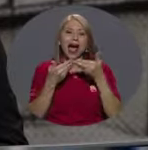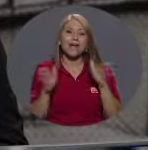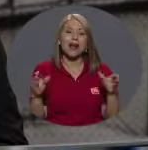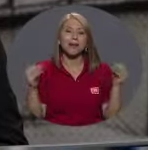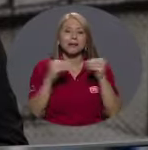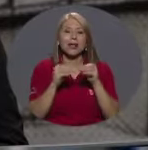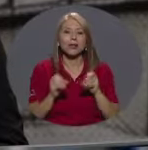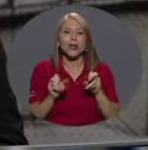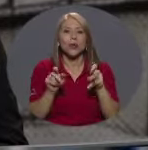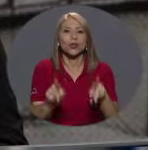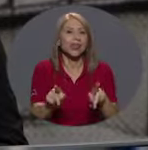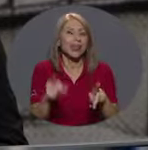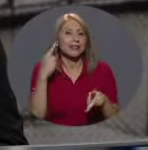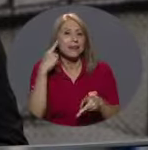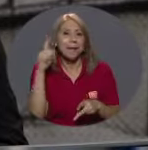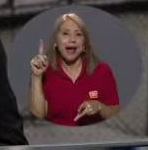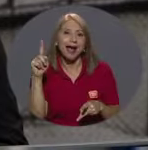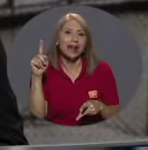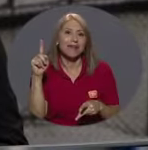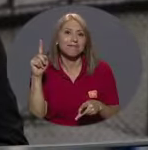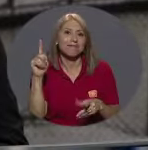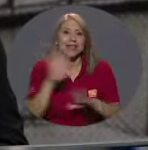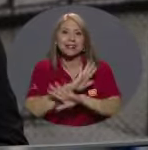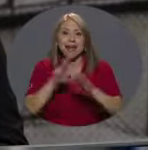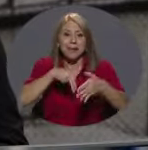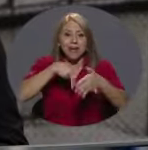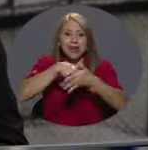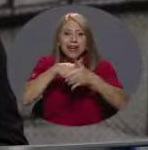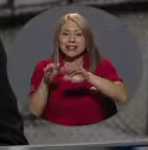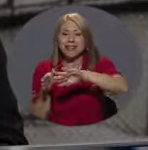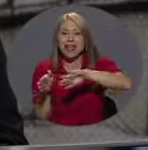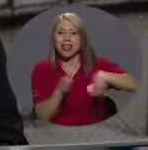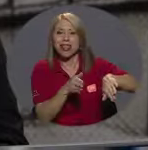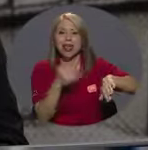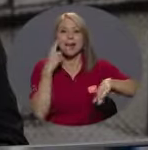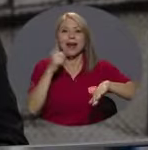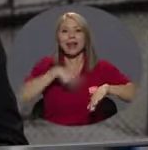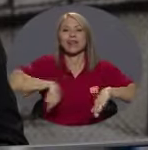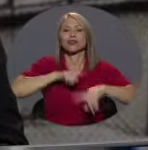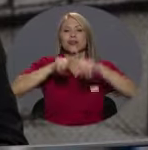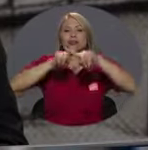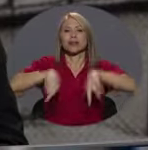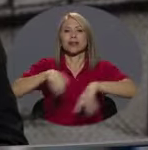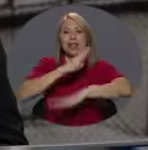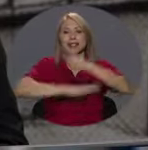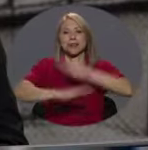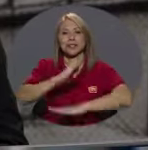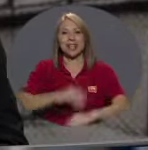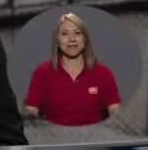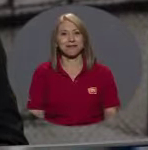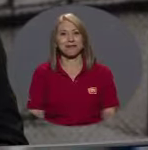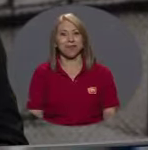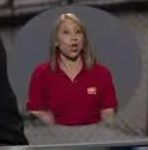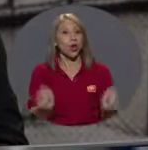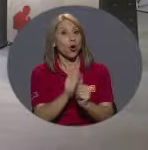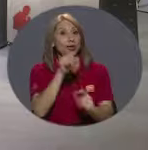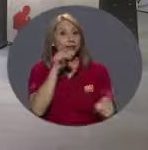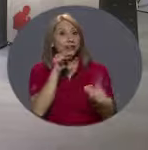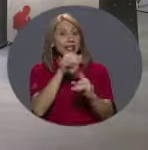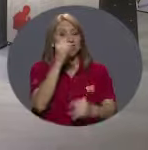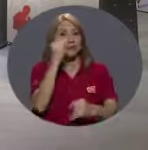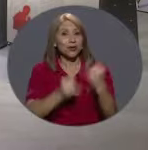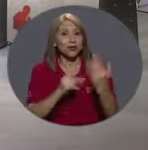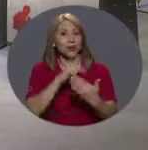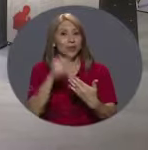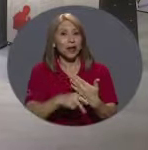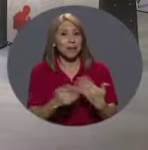mayores oportunidades simplemente para romper barreras y para ser eliminadores de la discapacidad. Con ese mensaje vamos a